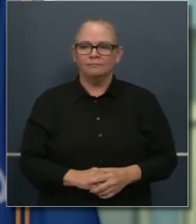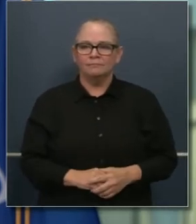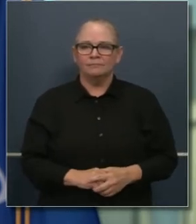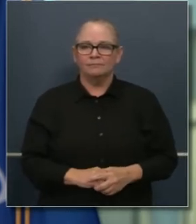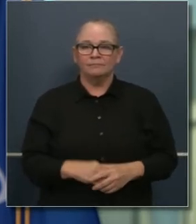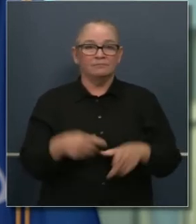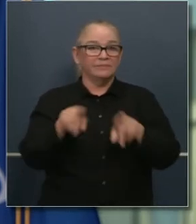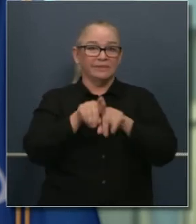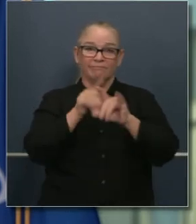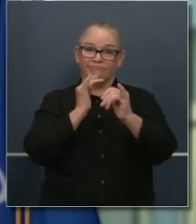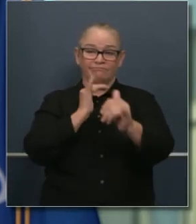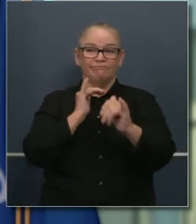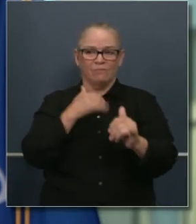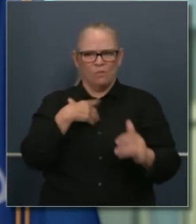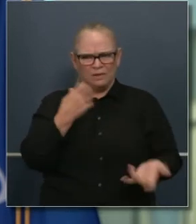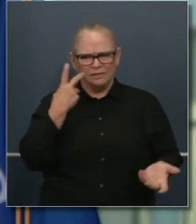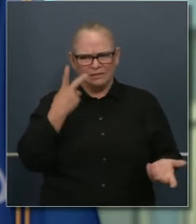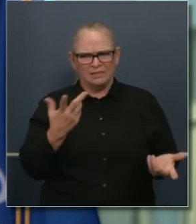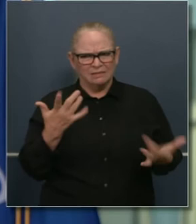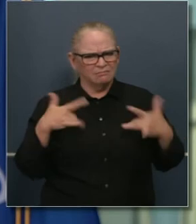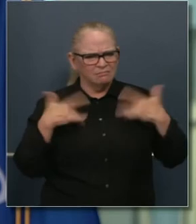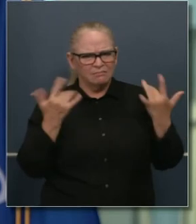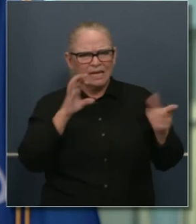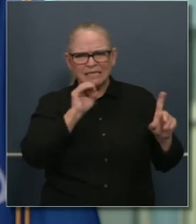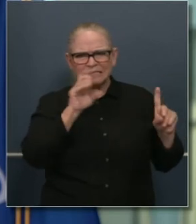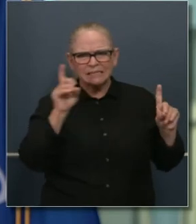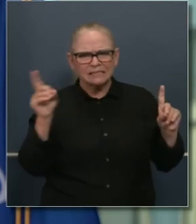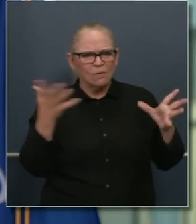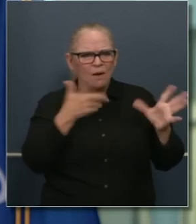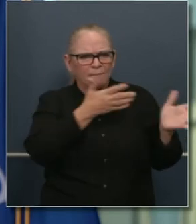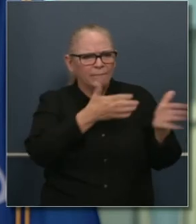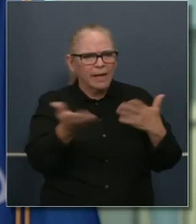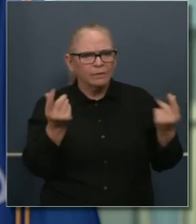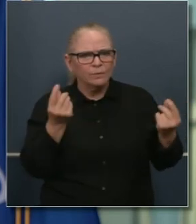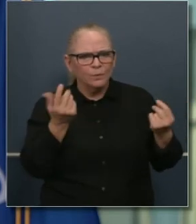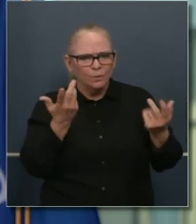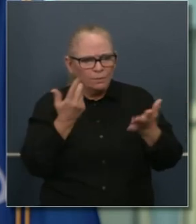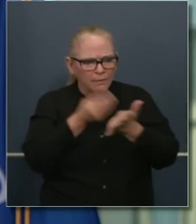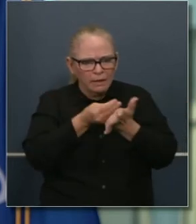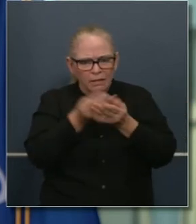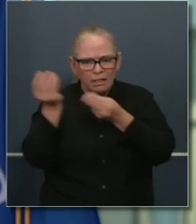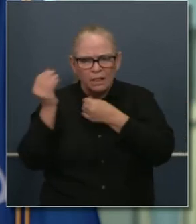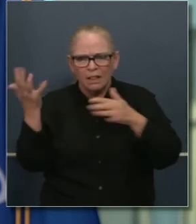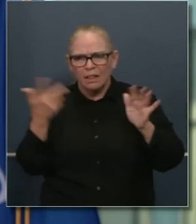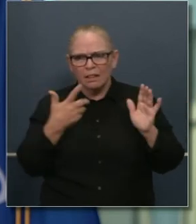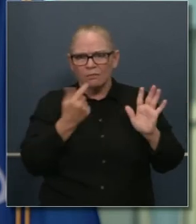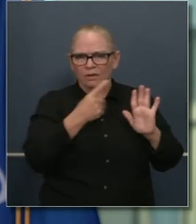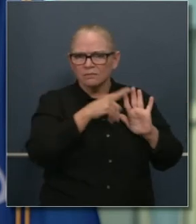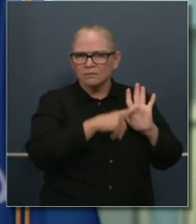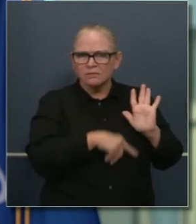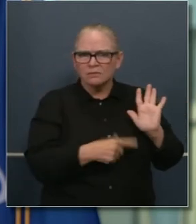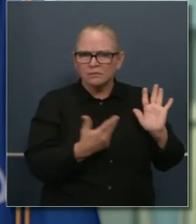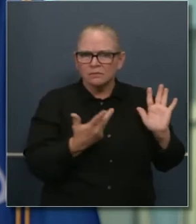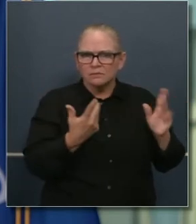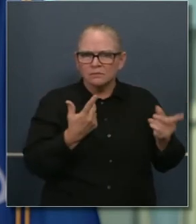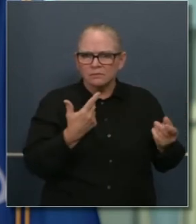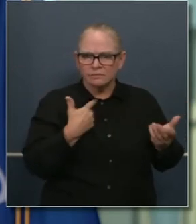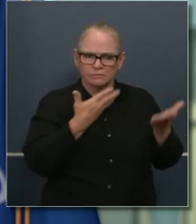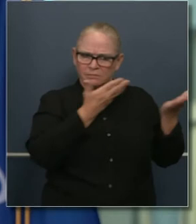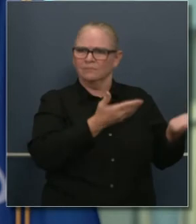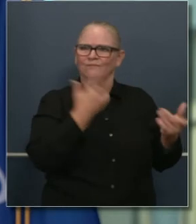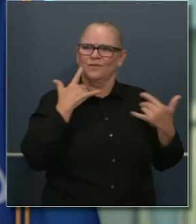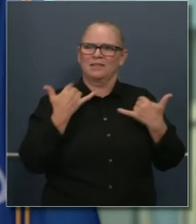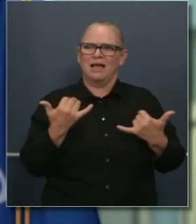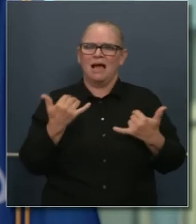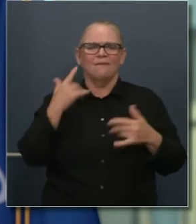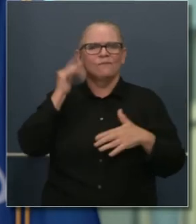que usted acaba de hacer que es el respuesta del departamento de desempleo queremos saber sus recomendaciones